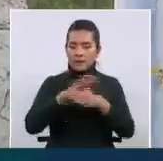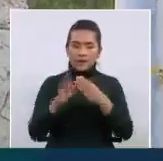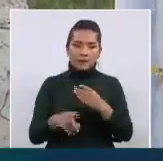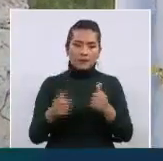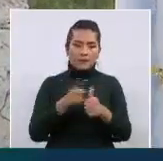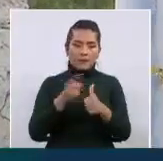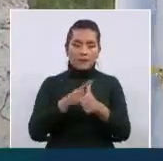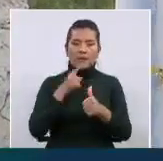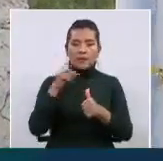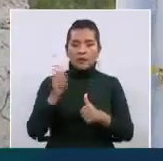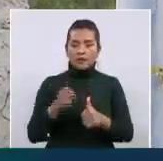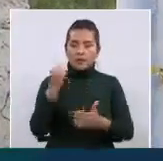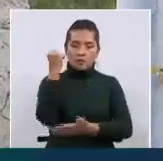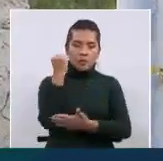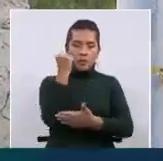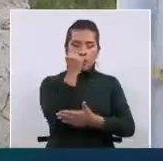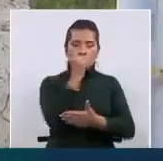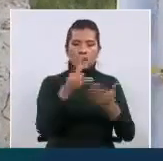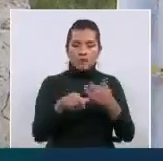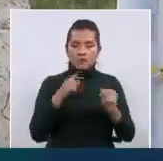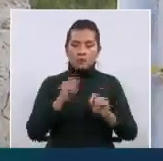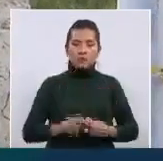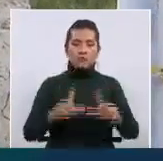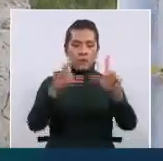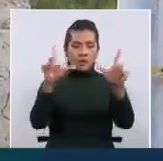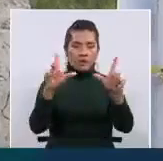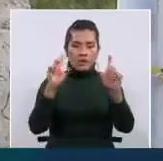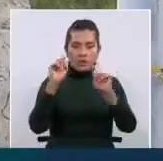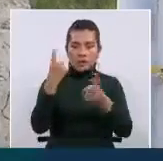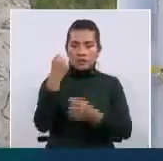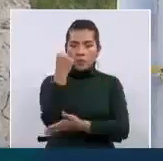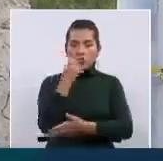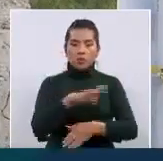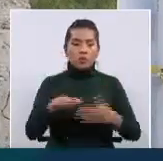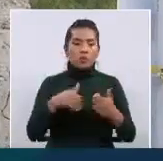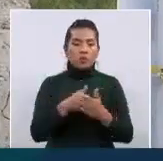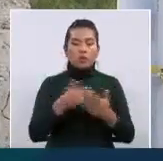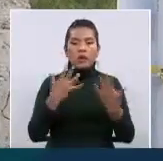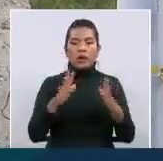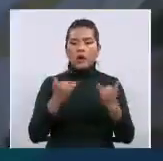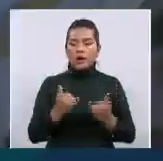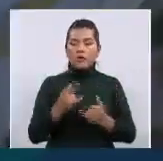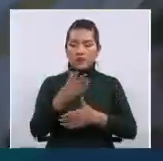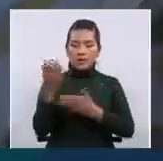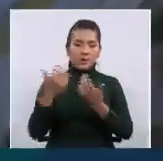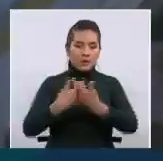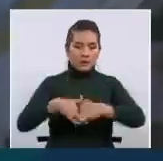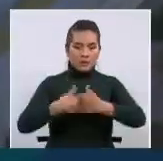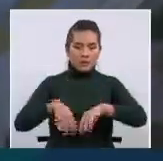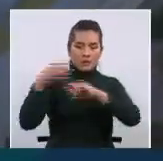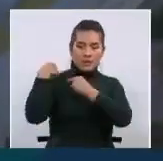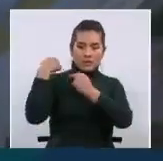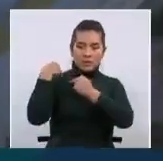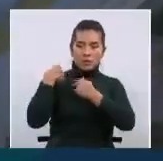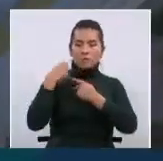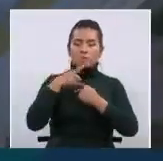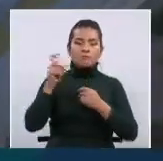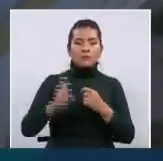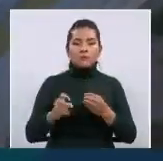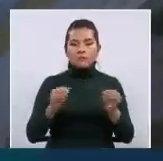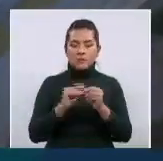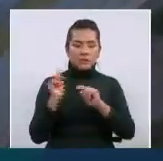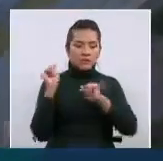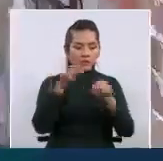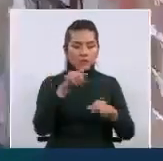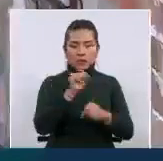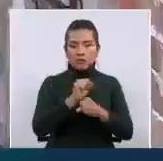En los muros de pantalla tienen que presentar las licitaciones para que la empresa que esté a cargo venga y empiece con